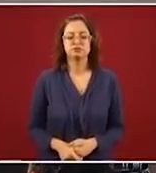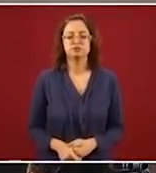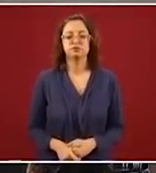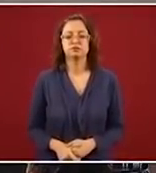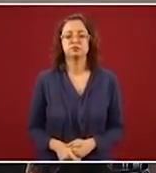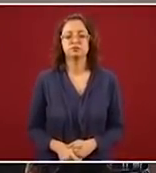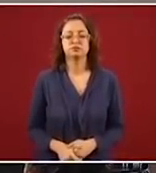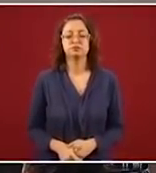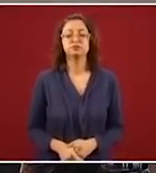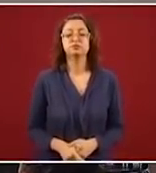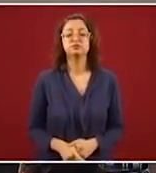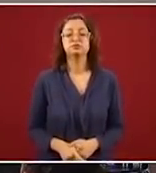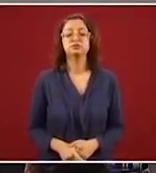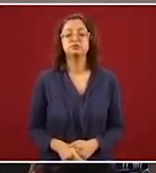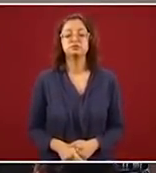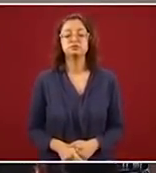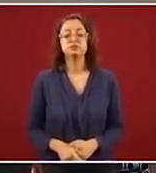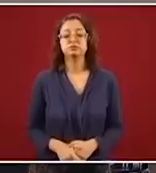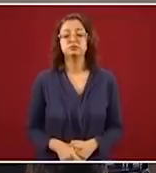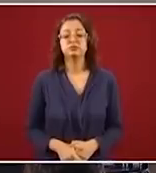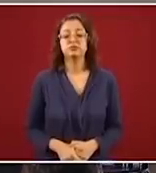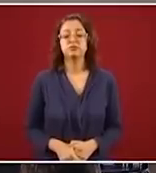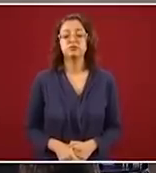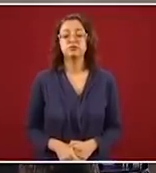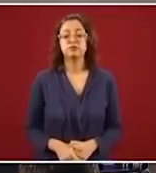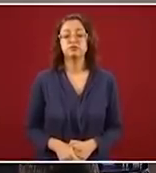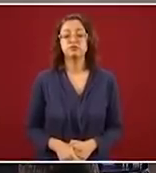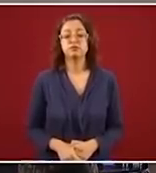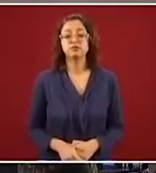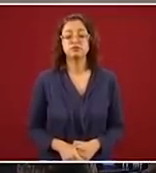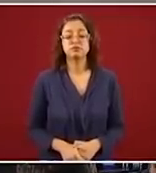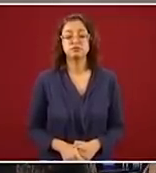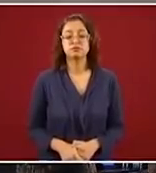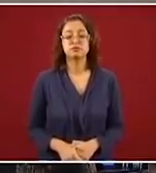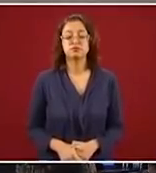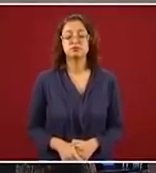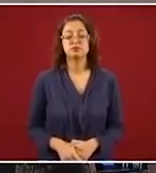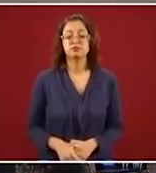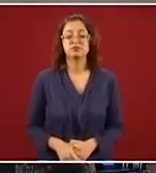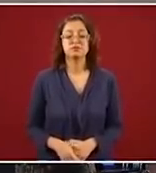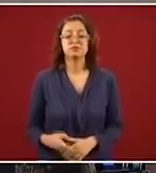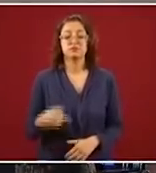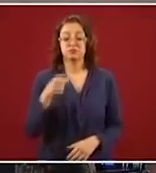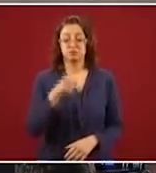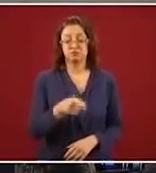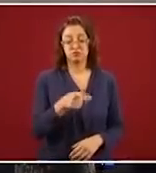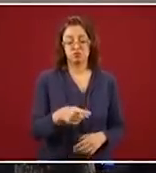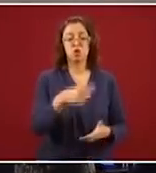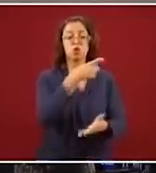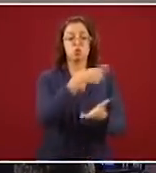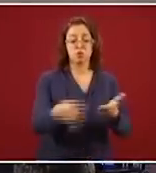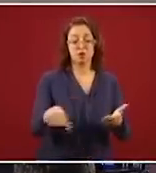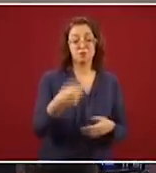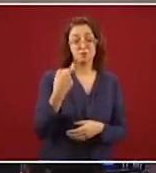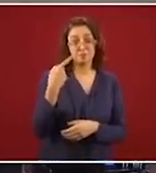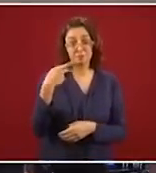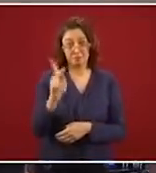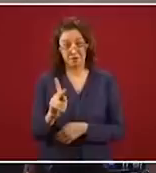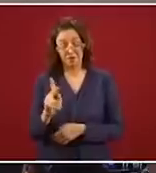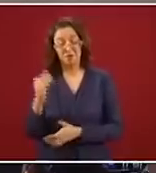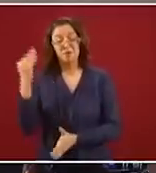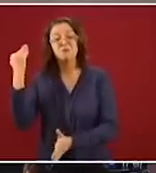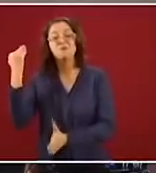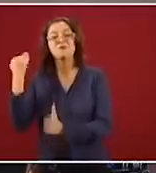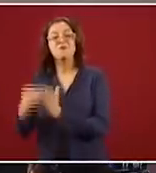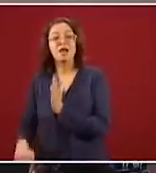Pero hay otra, no sé si, de toda la demanda. No la, a ver si no